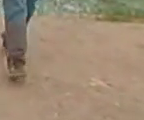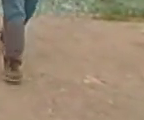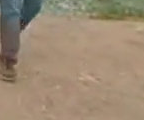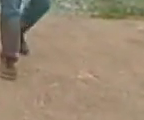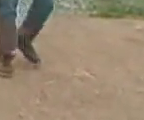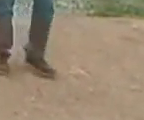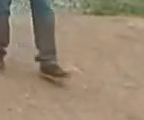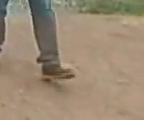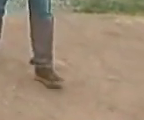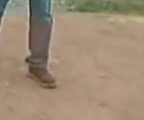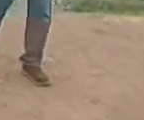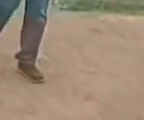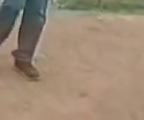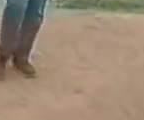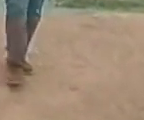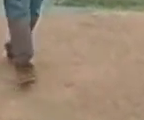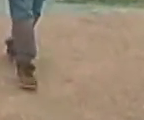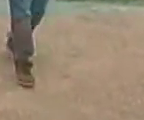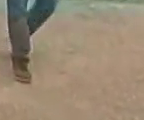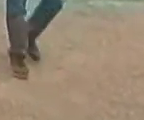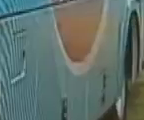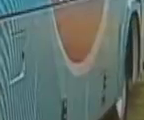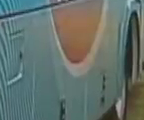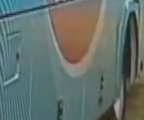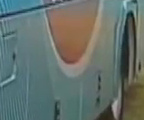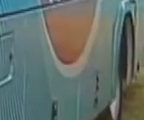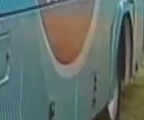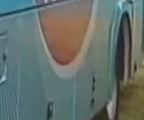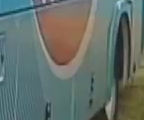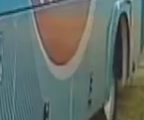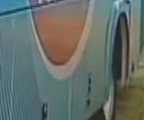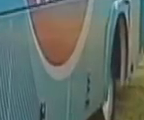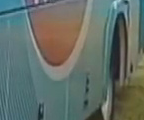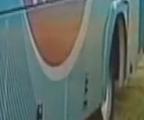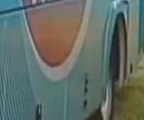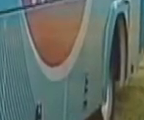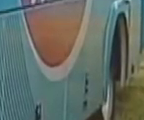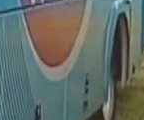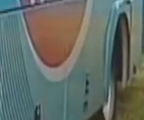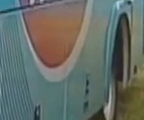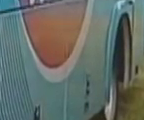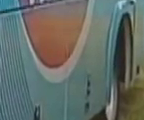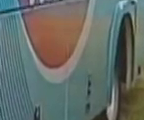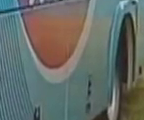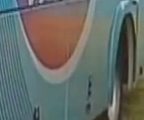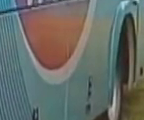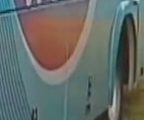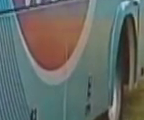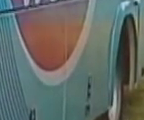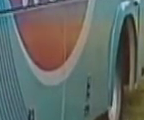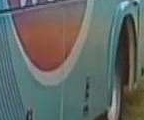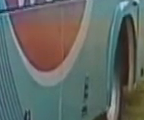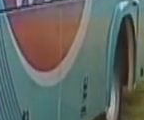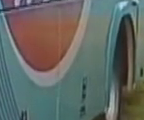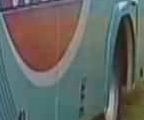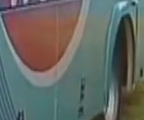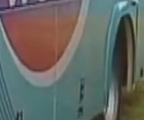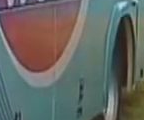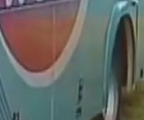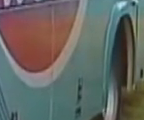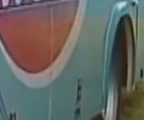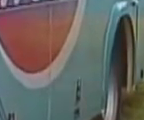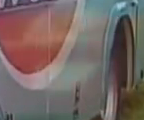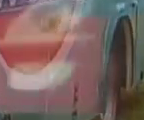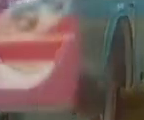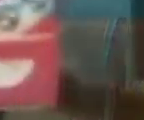el presidente Nicolás Maduro Moros aprobó el día de hoy recursos para fortalecer el sistema de transporte en Miranda, así como en todo